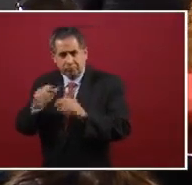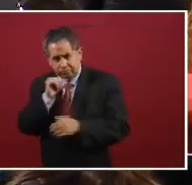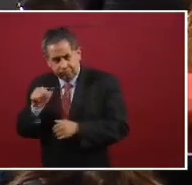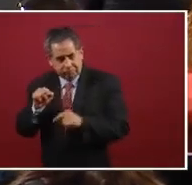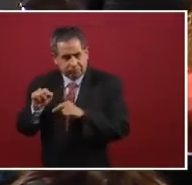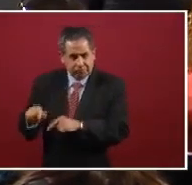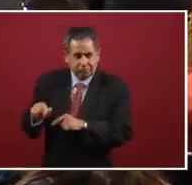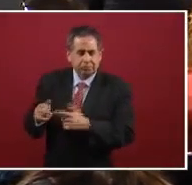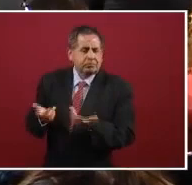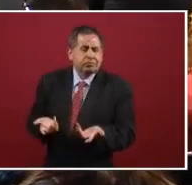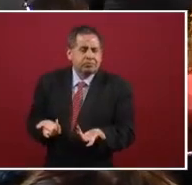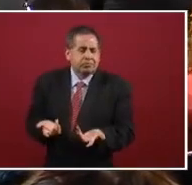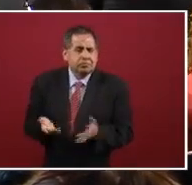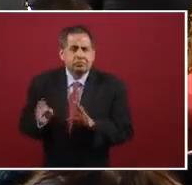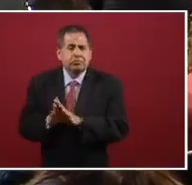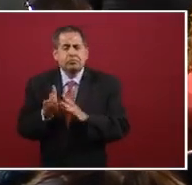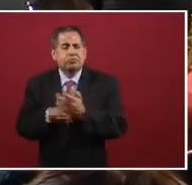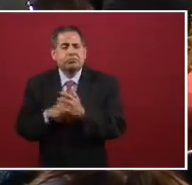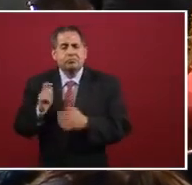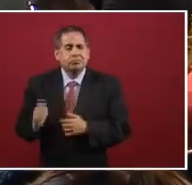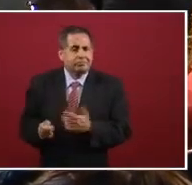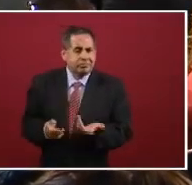esa entidad, pero también